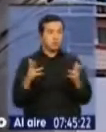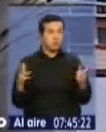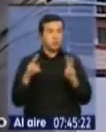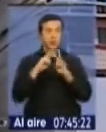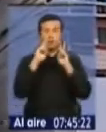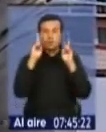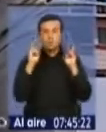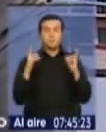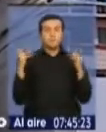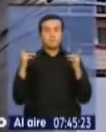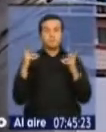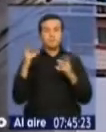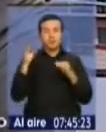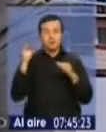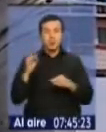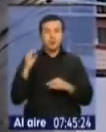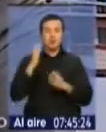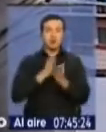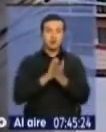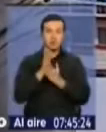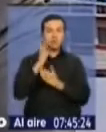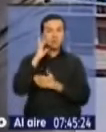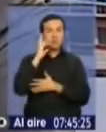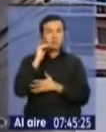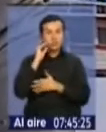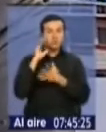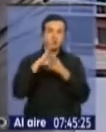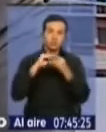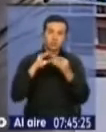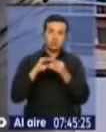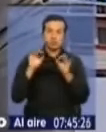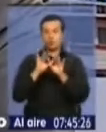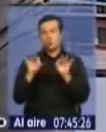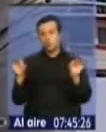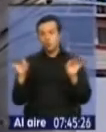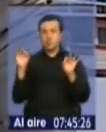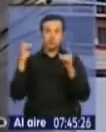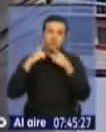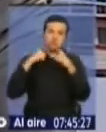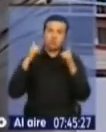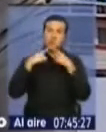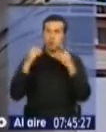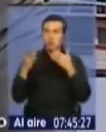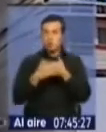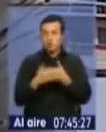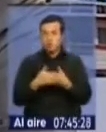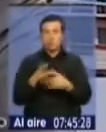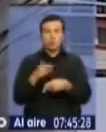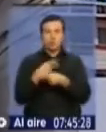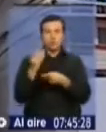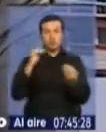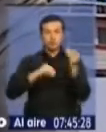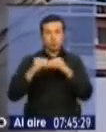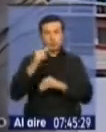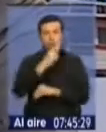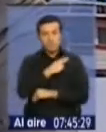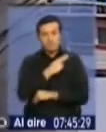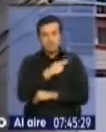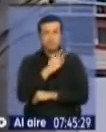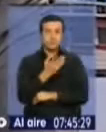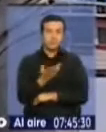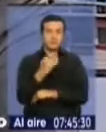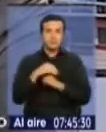referirse a méritos, a trayectoria, a formación, a títulos, a publicaciones, a producción académica.